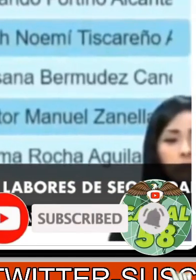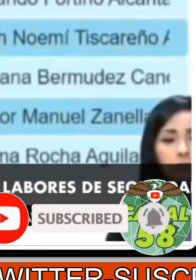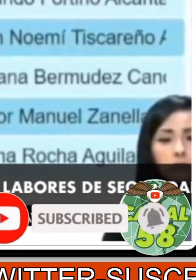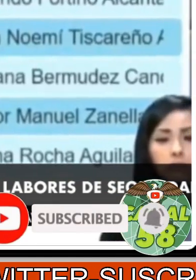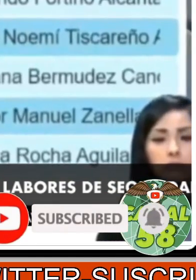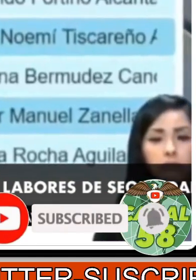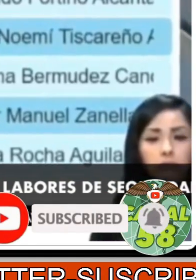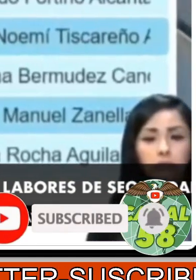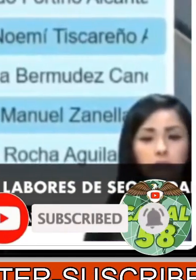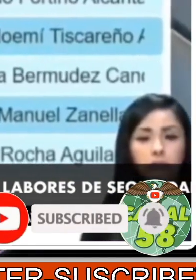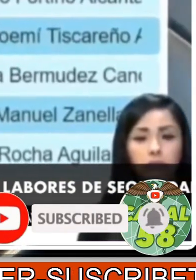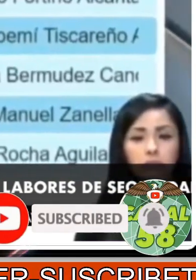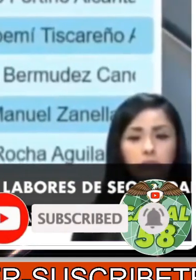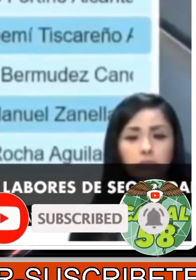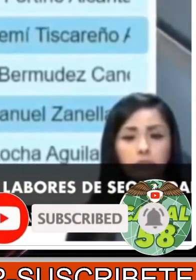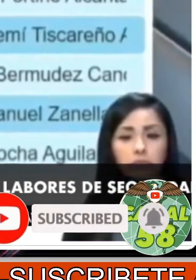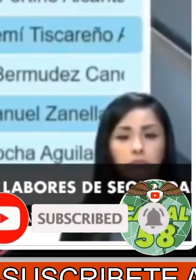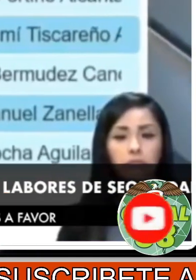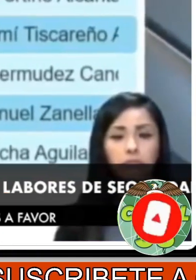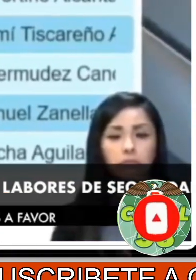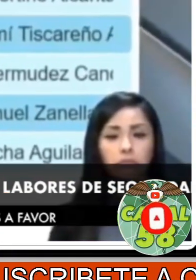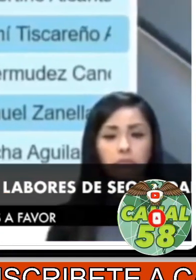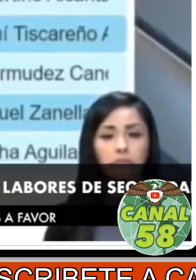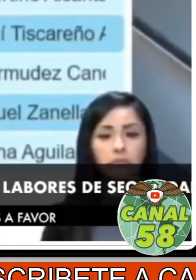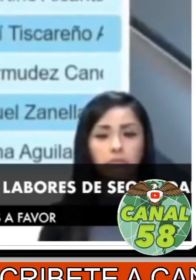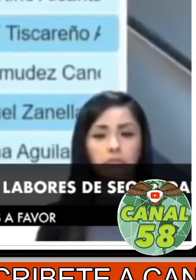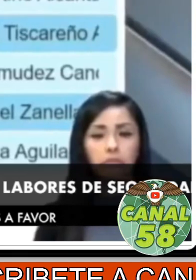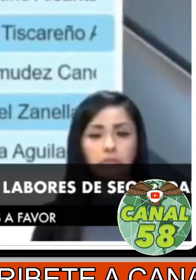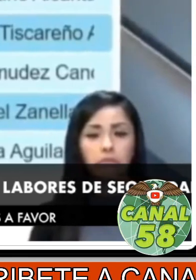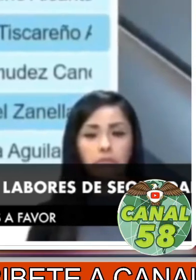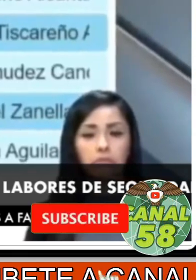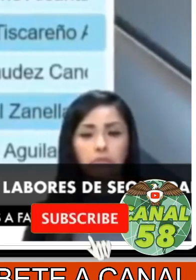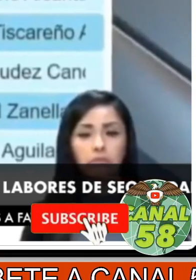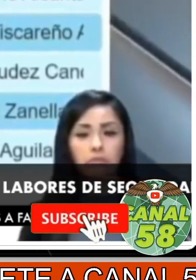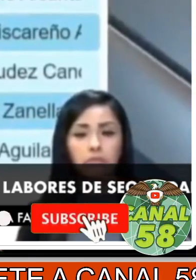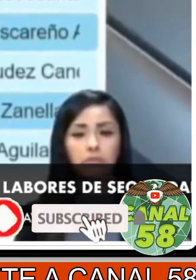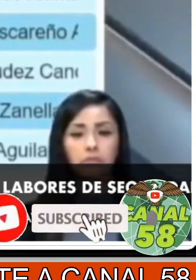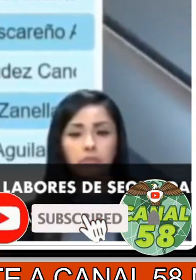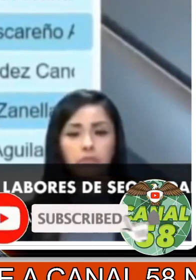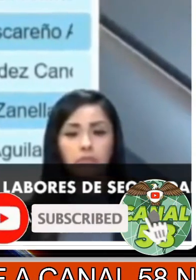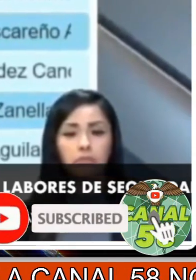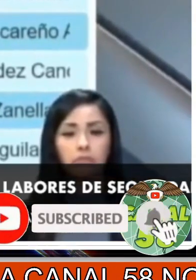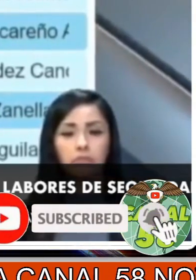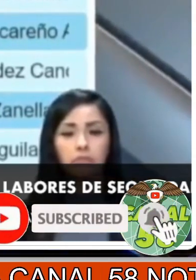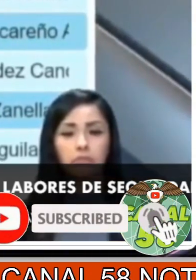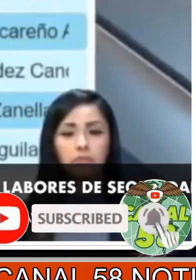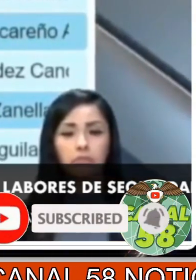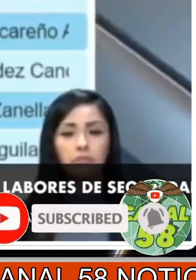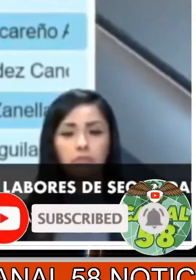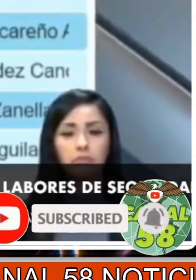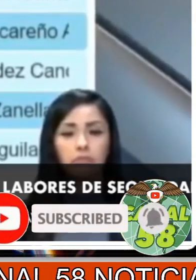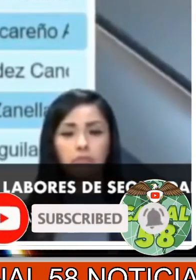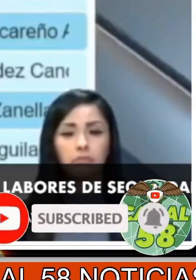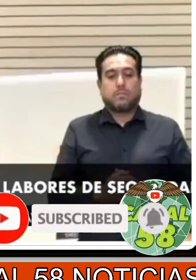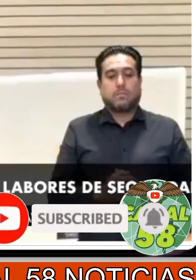la permanencia del ejército, con 8 votos de Morena, 2 del Partido Verde Ecologista de México y 3 del Partido Revolucionario